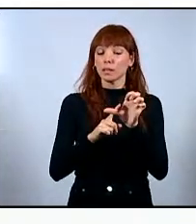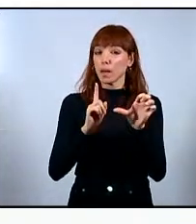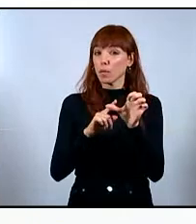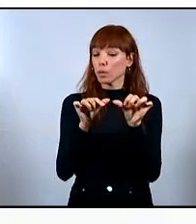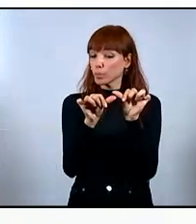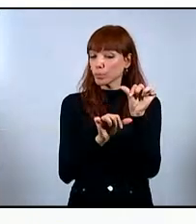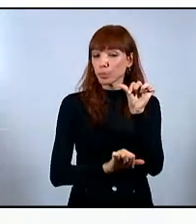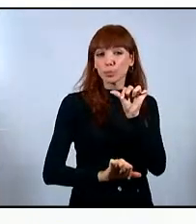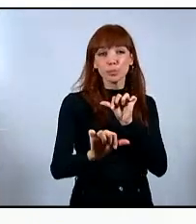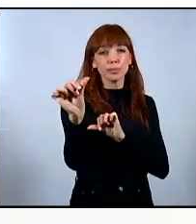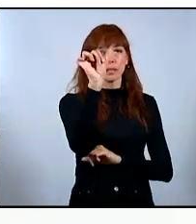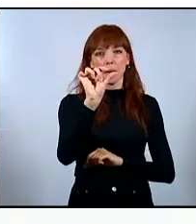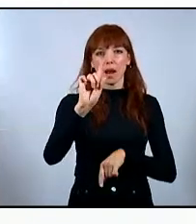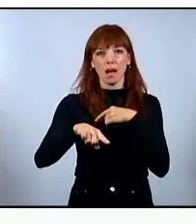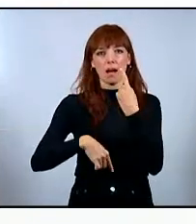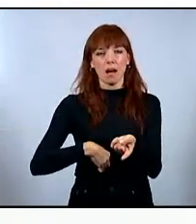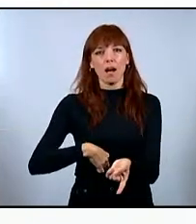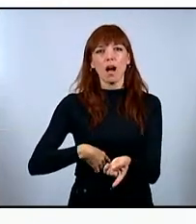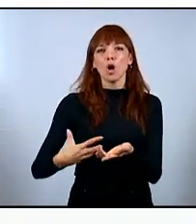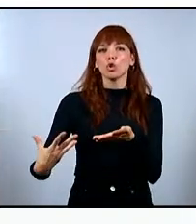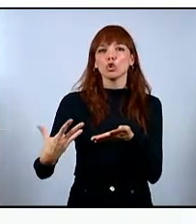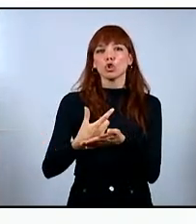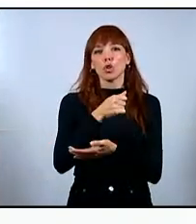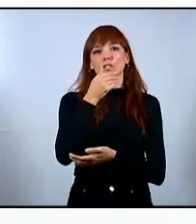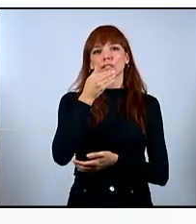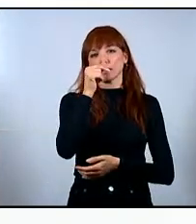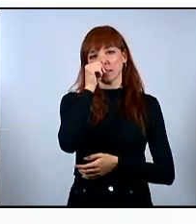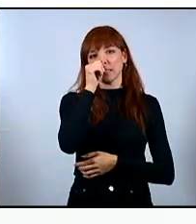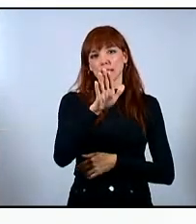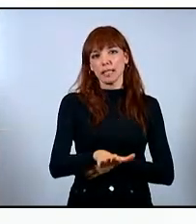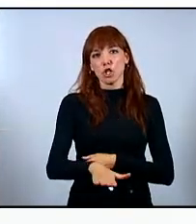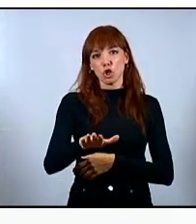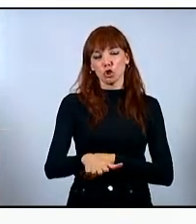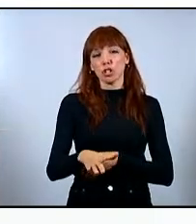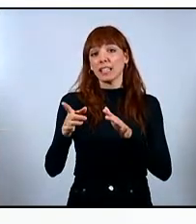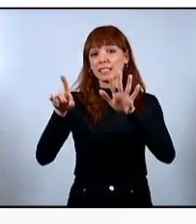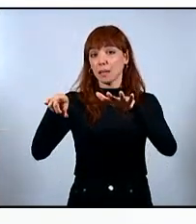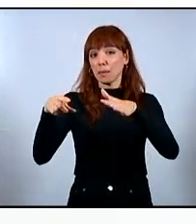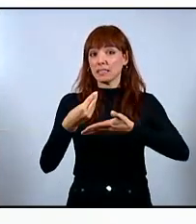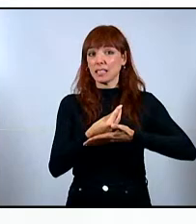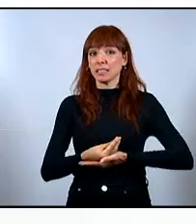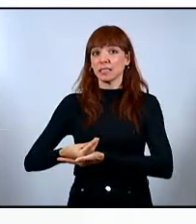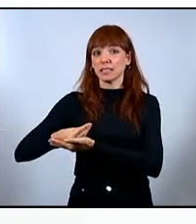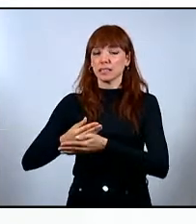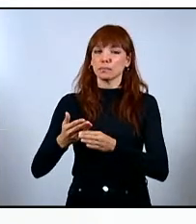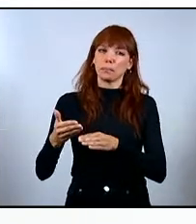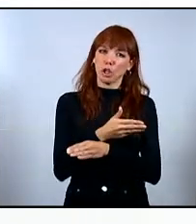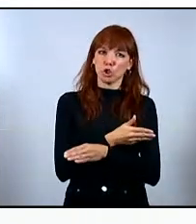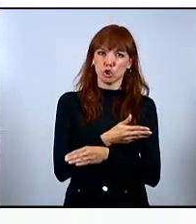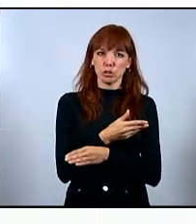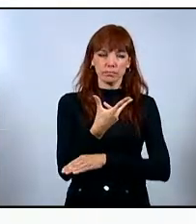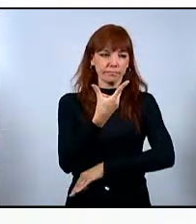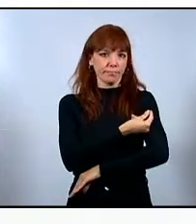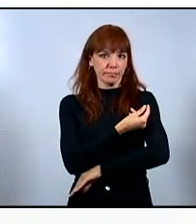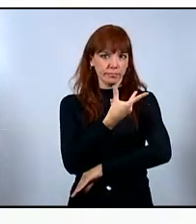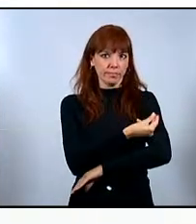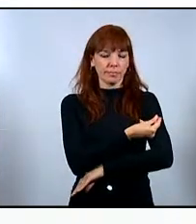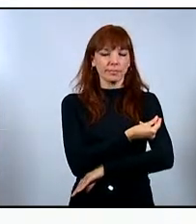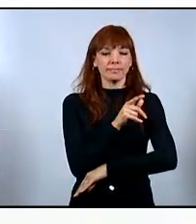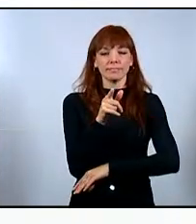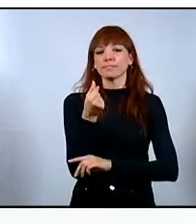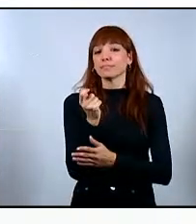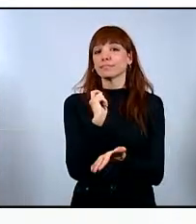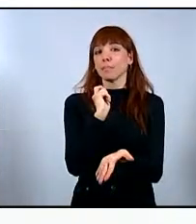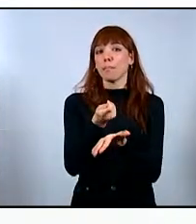partir de la próxima semana a todos los menores de 6 meses. Para llevar a cabo esta medida hemos destinado algo más